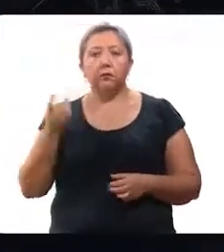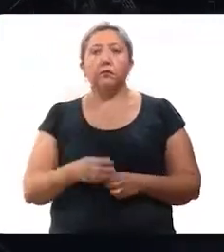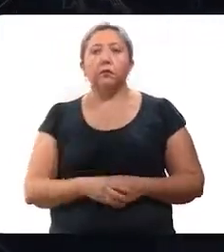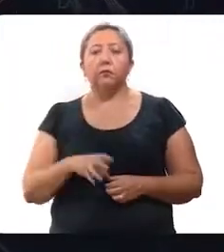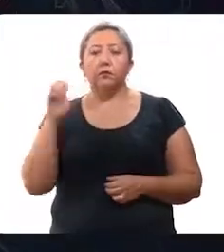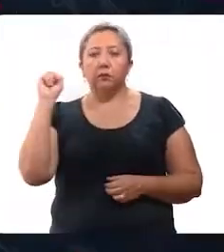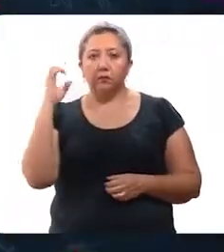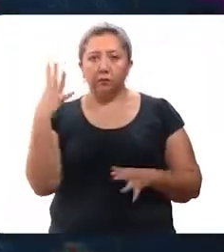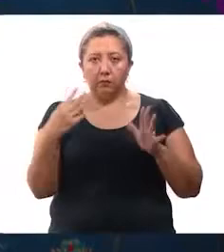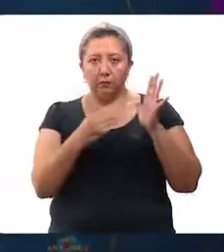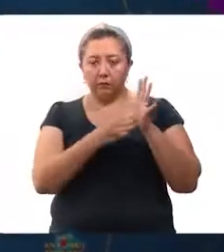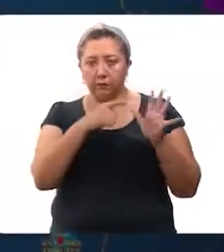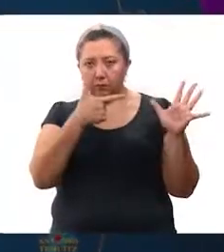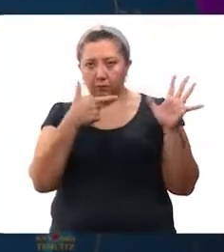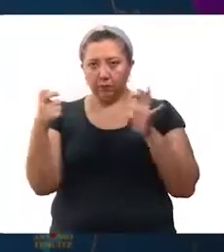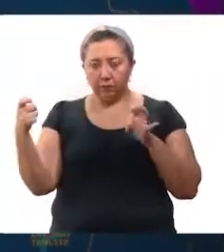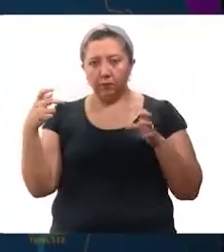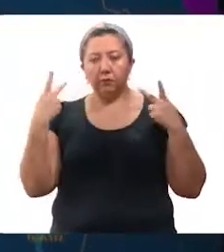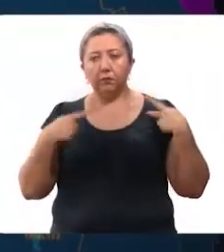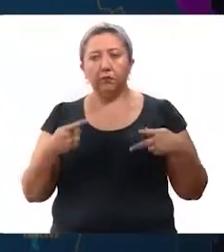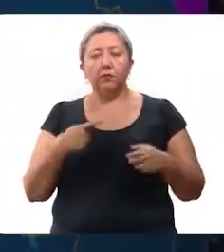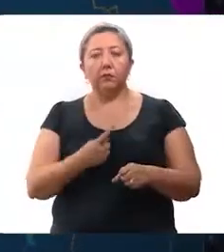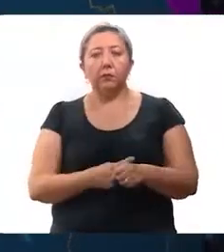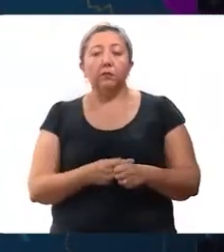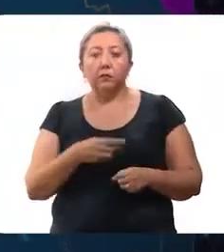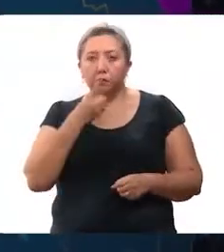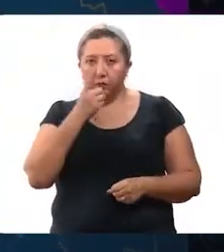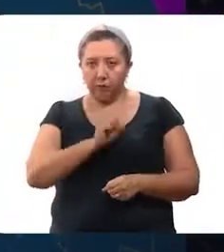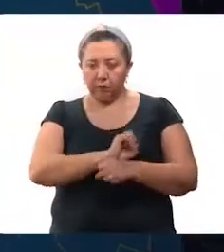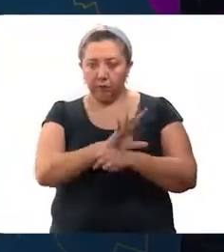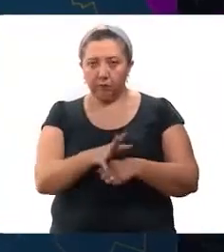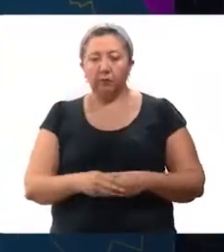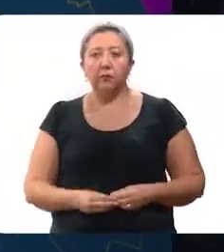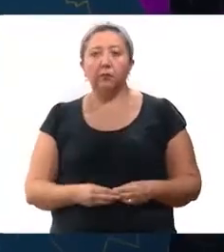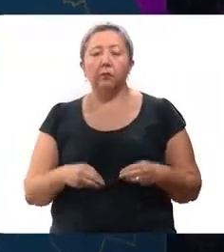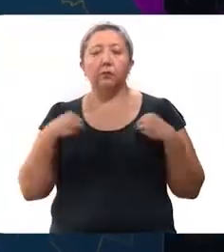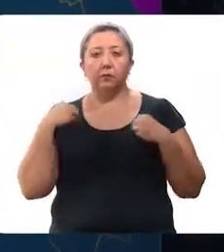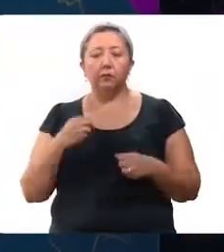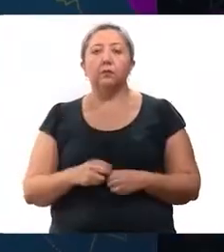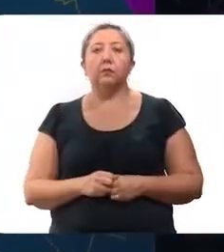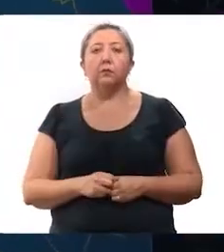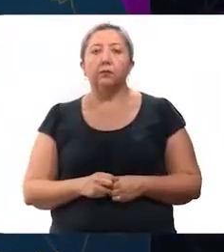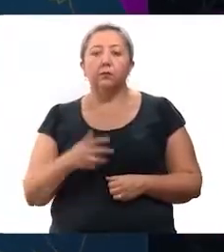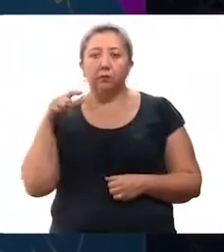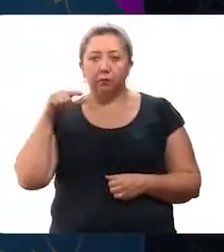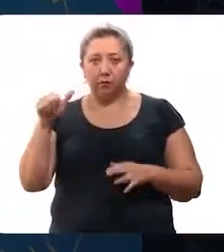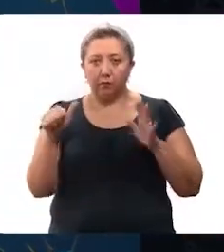diagnosticado 64.700 personas contagiadas de coronavirus, que viven